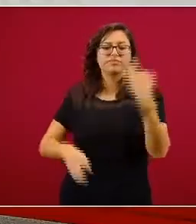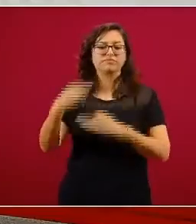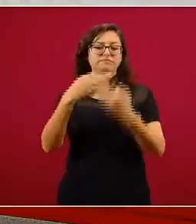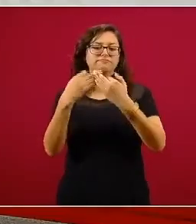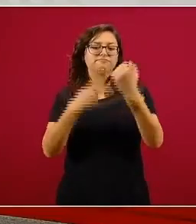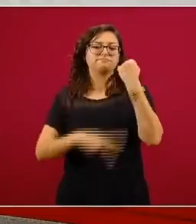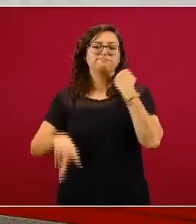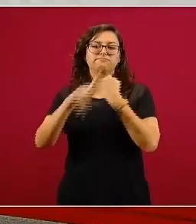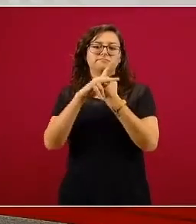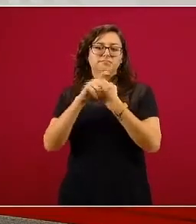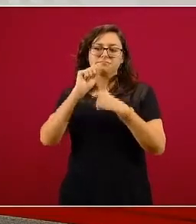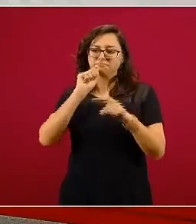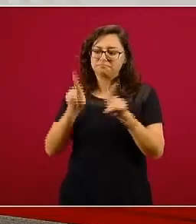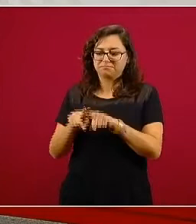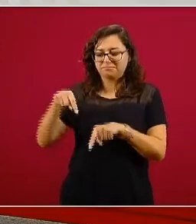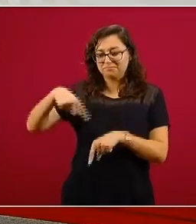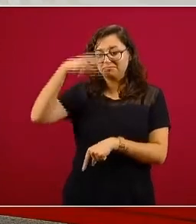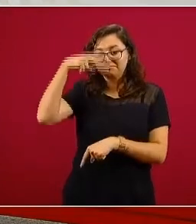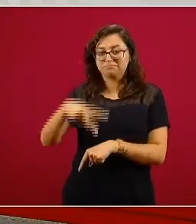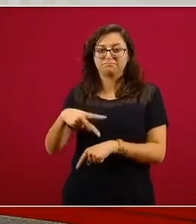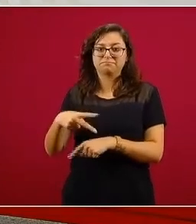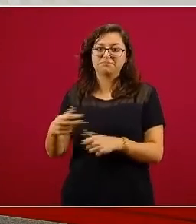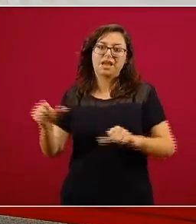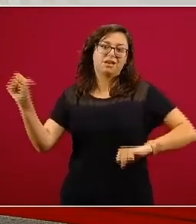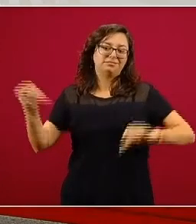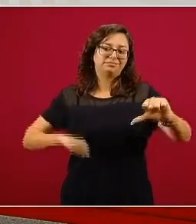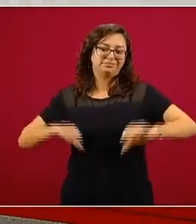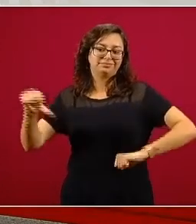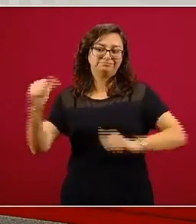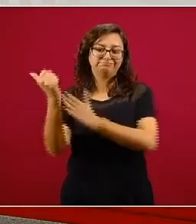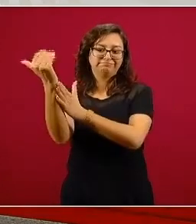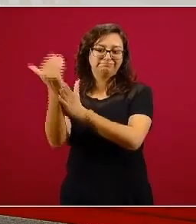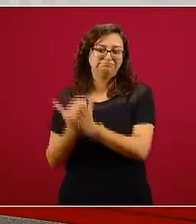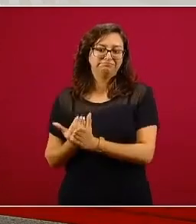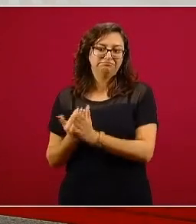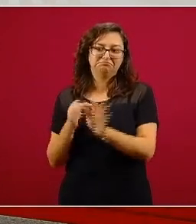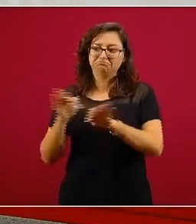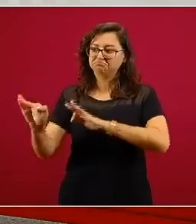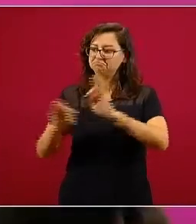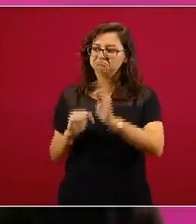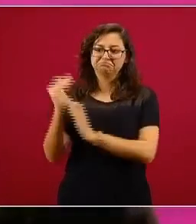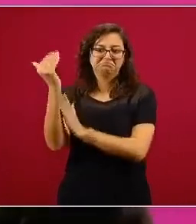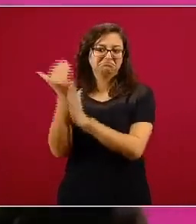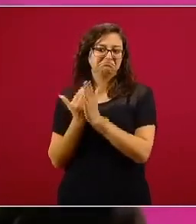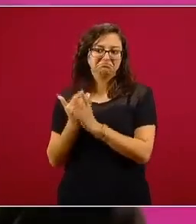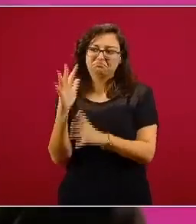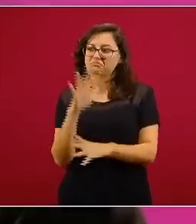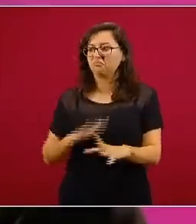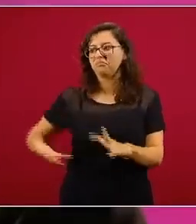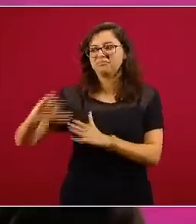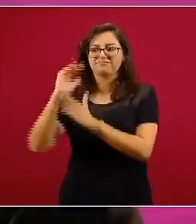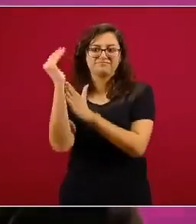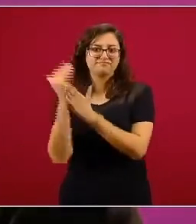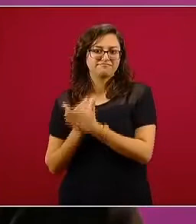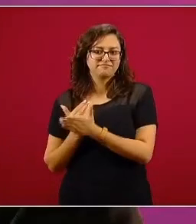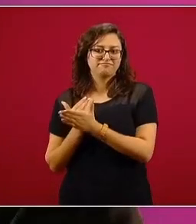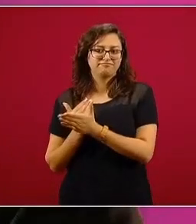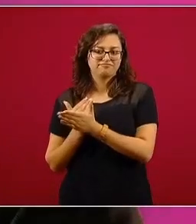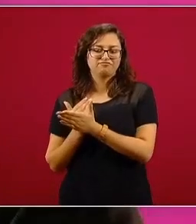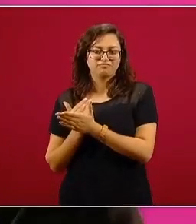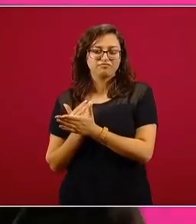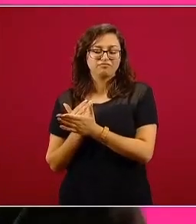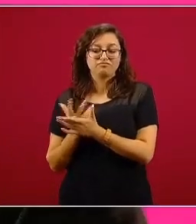se dispusieron mecanismos de reducción de la actividad económica y social con ese